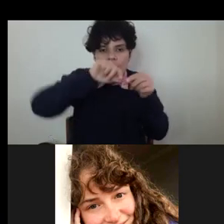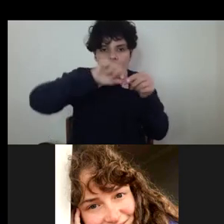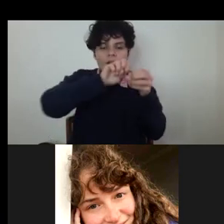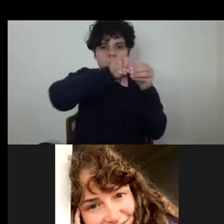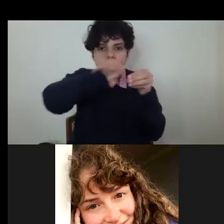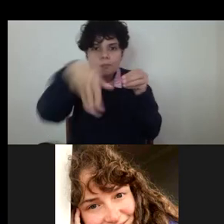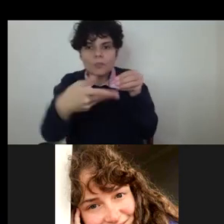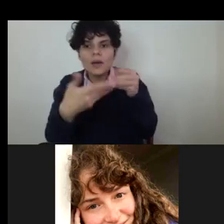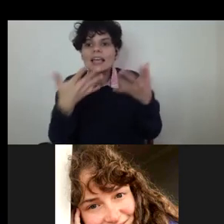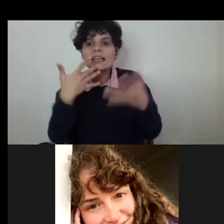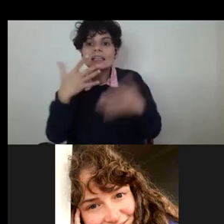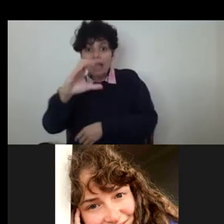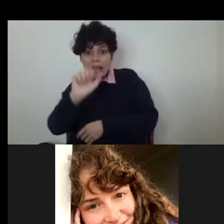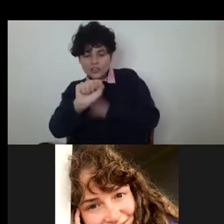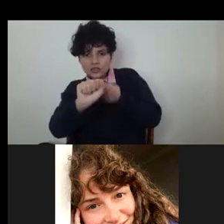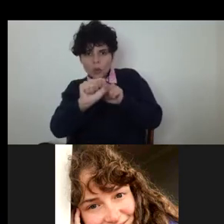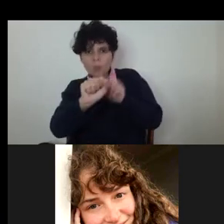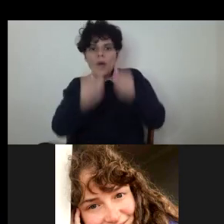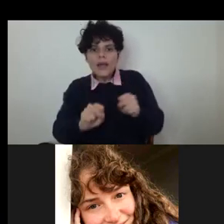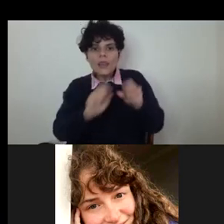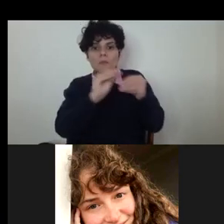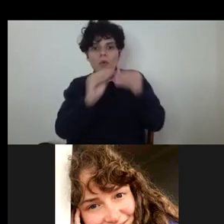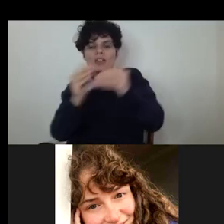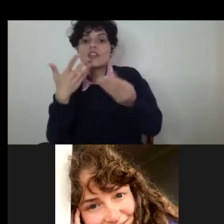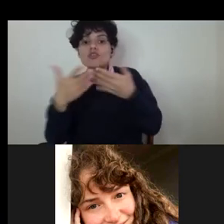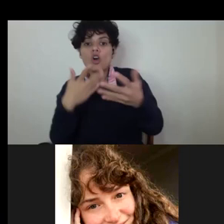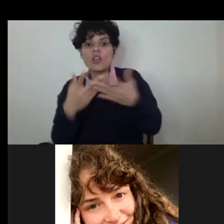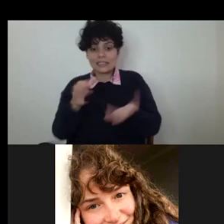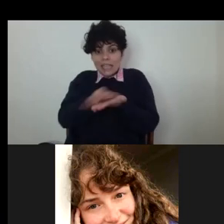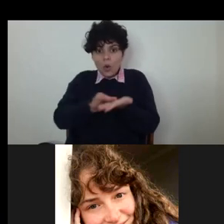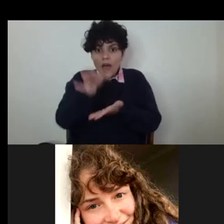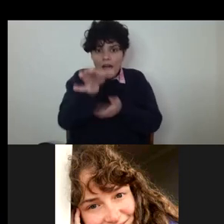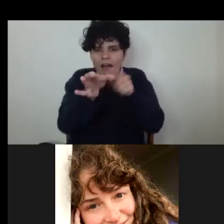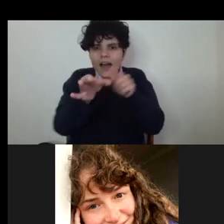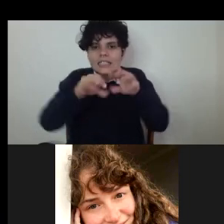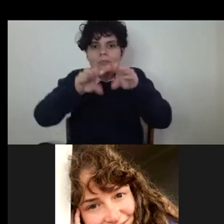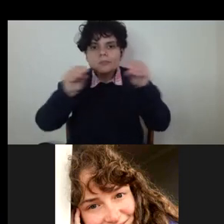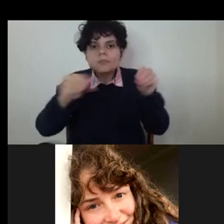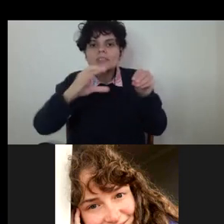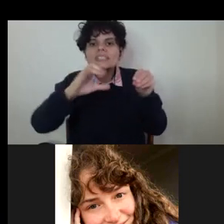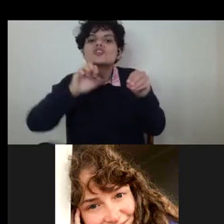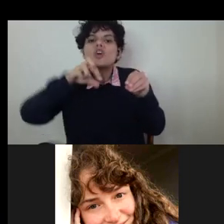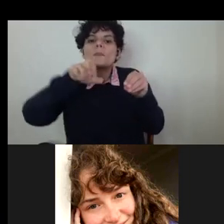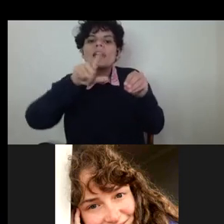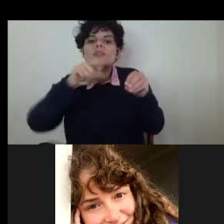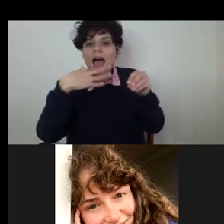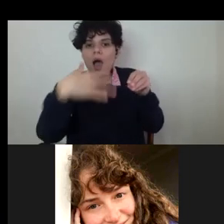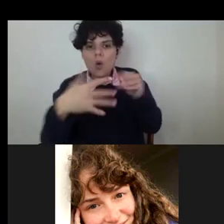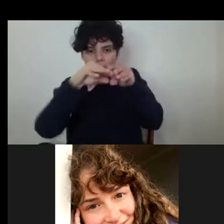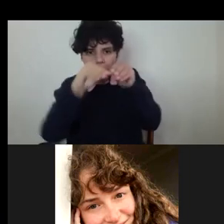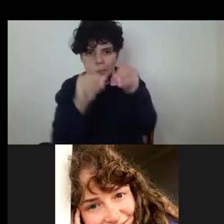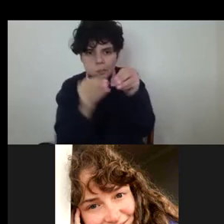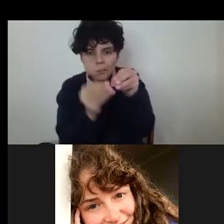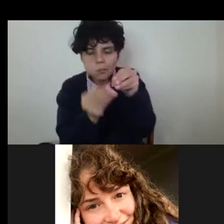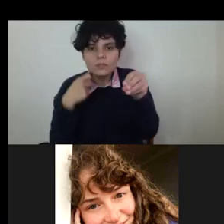el ion calcio desde el citoplasma hacia el interior del retículo contra una gradiente importante de concentración.